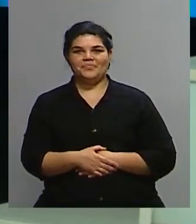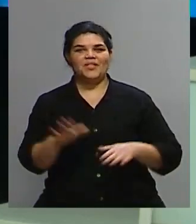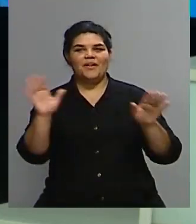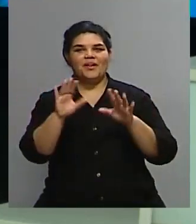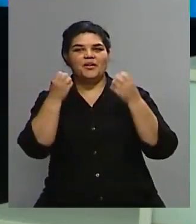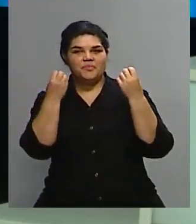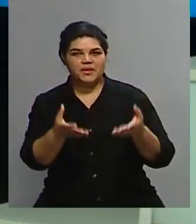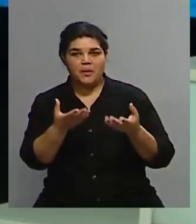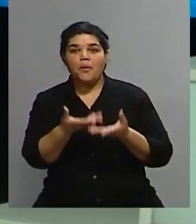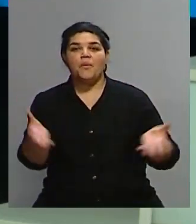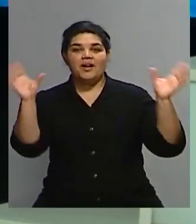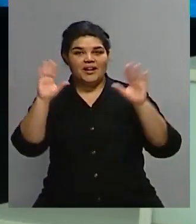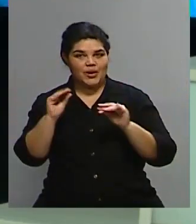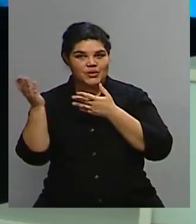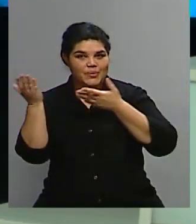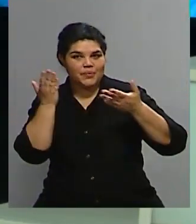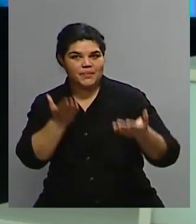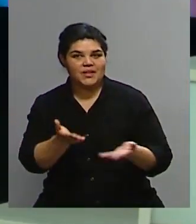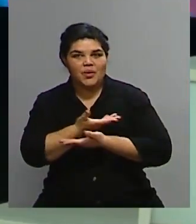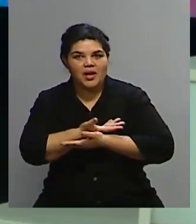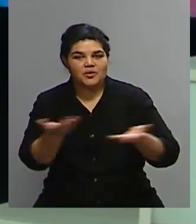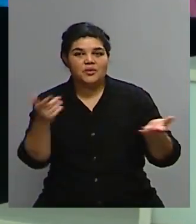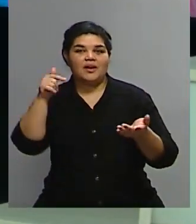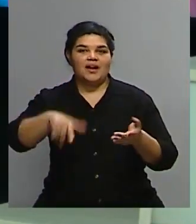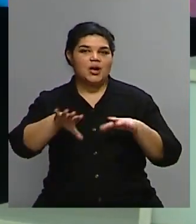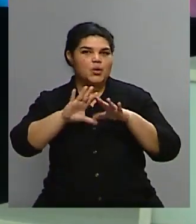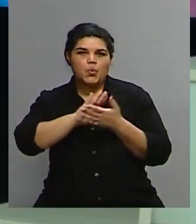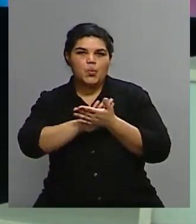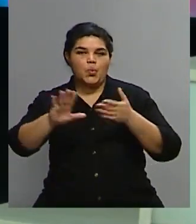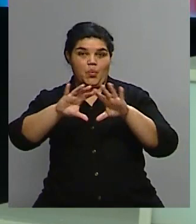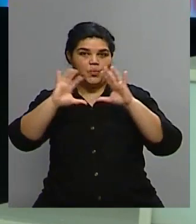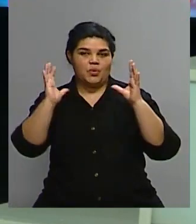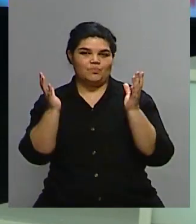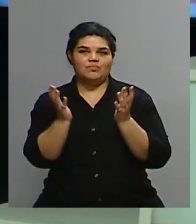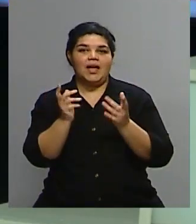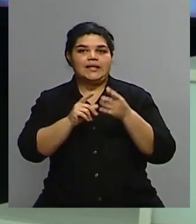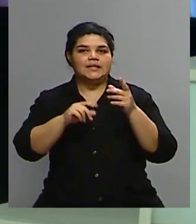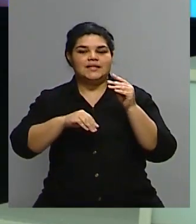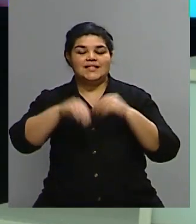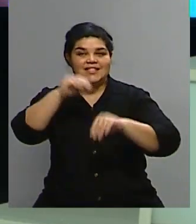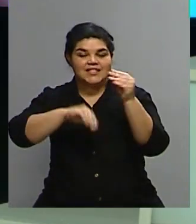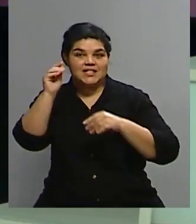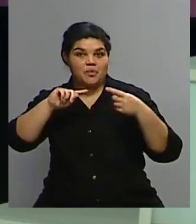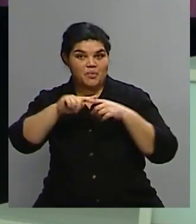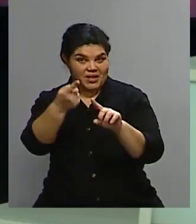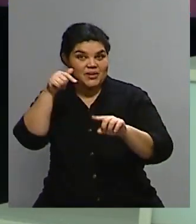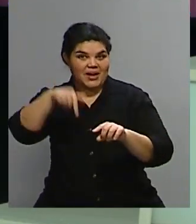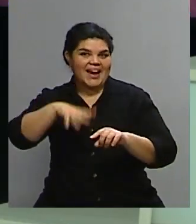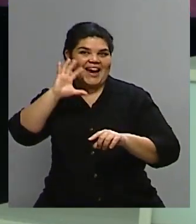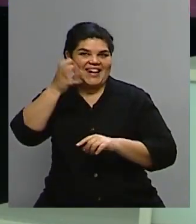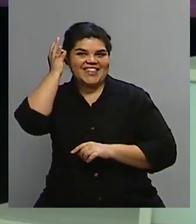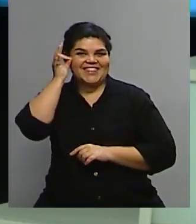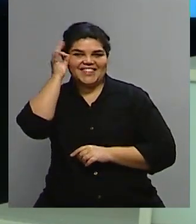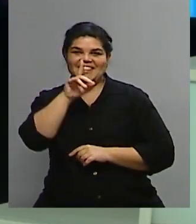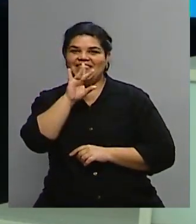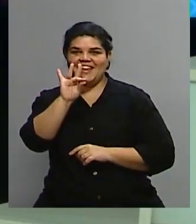Hola, ¿qué tal? Muy buenas noches, bienvenidos, bienvenidas a esta nueva edición de Chat Político. Aquí estamos en el 30 de la TDA y nos vamos a ocupar hoy de un